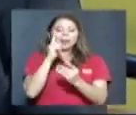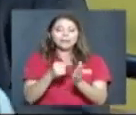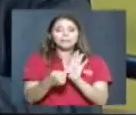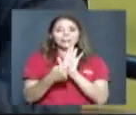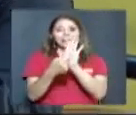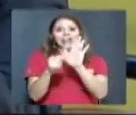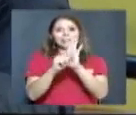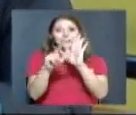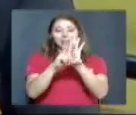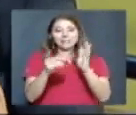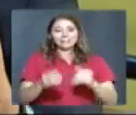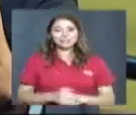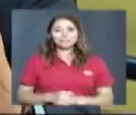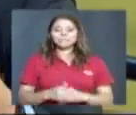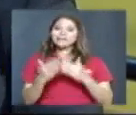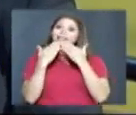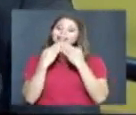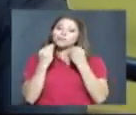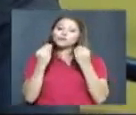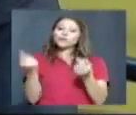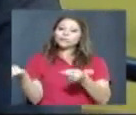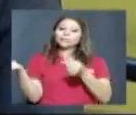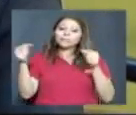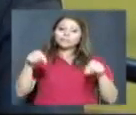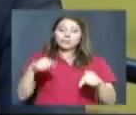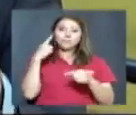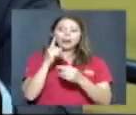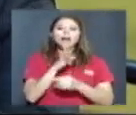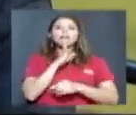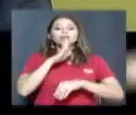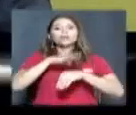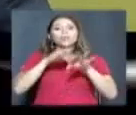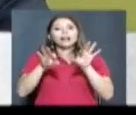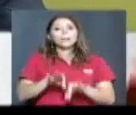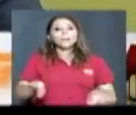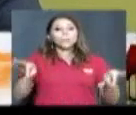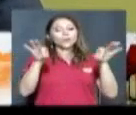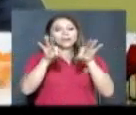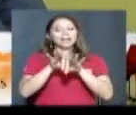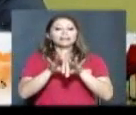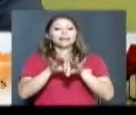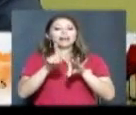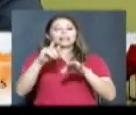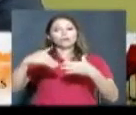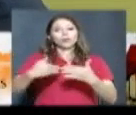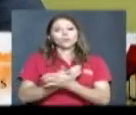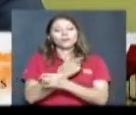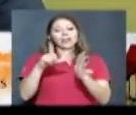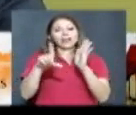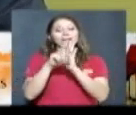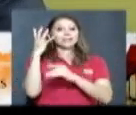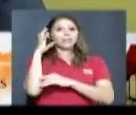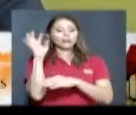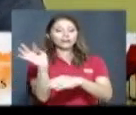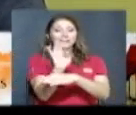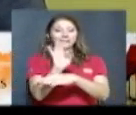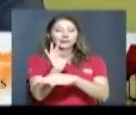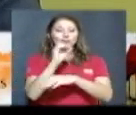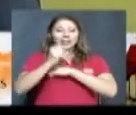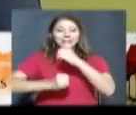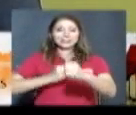Legislativa. Les agradezco muchísimo que nos hayan acompañado en esta discusión sobre la importancia de la discusión de una ley de radio y televisión en el